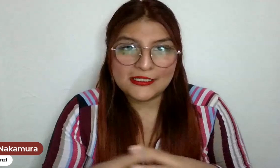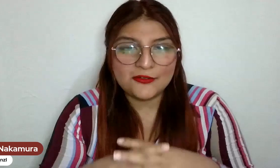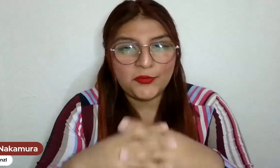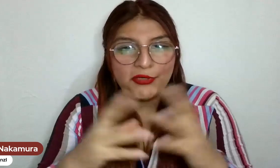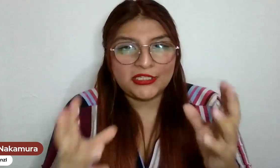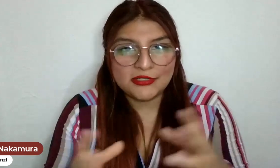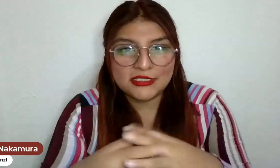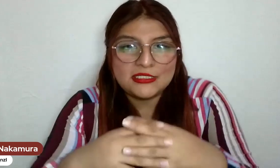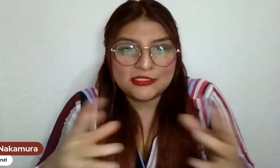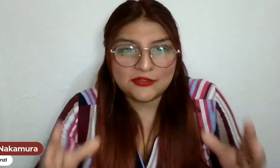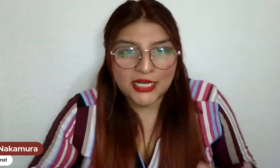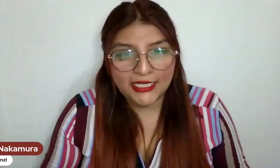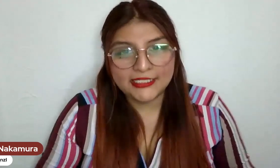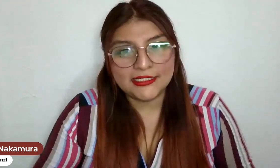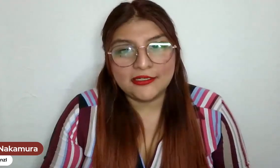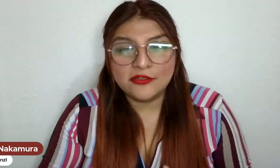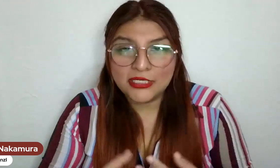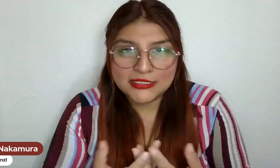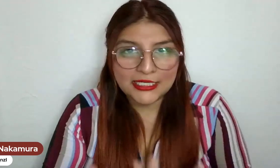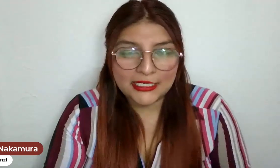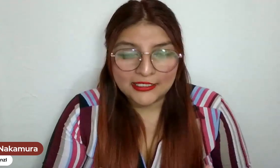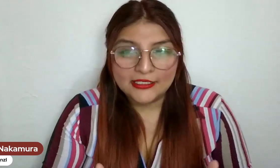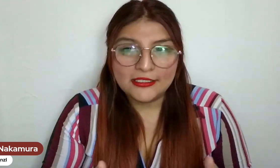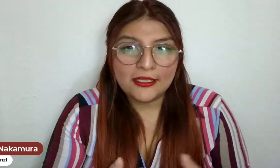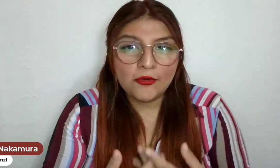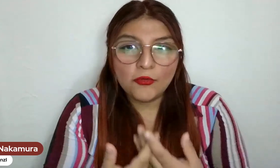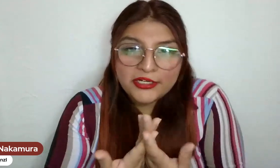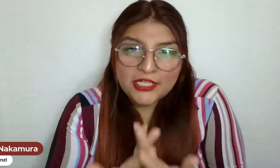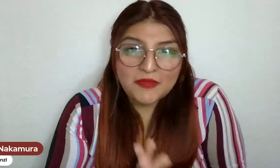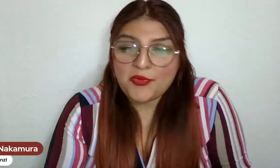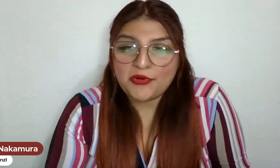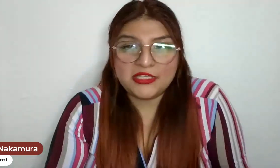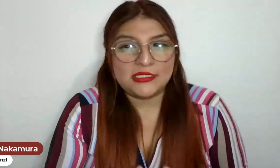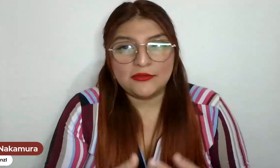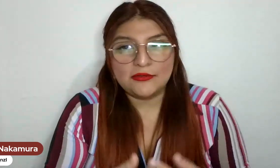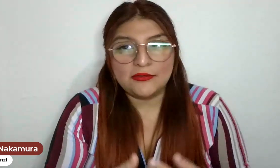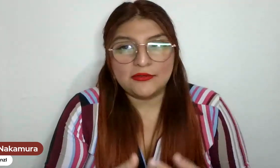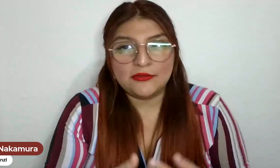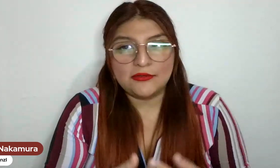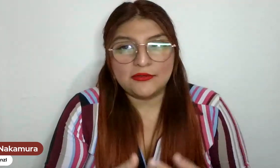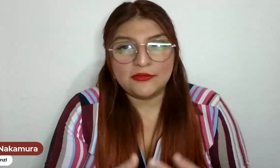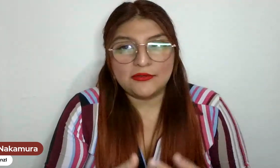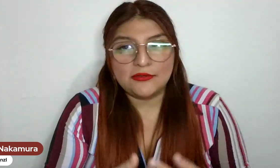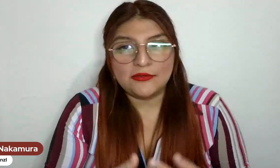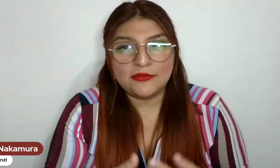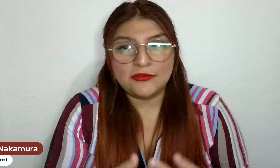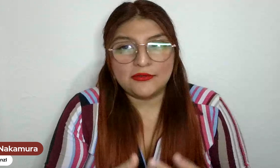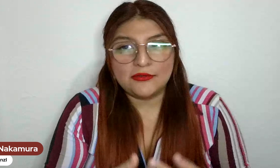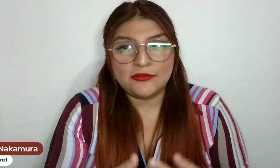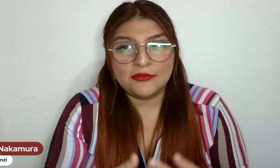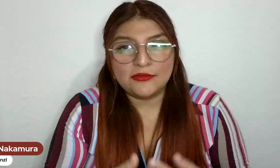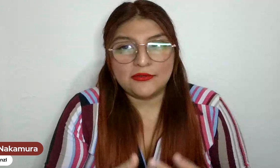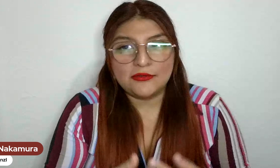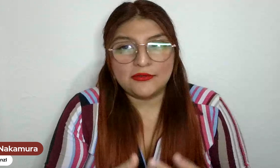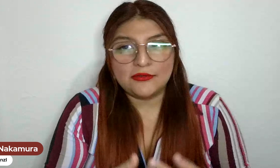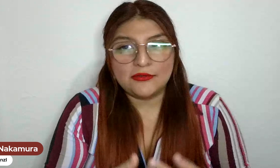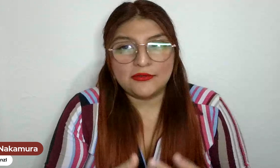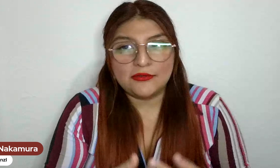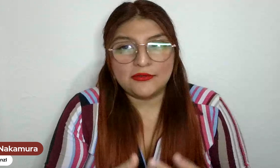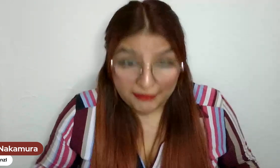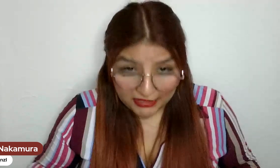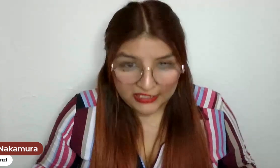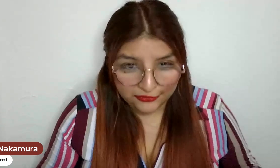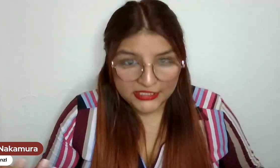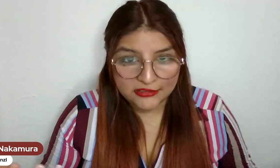empresas corporativas transnacionales que no les dan ningún tipo de seguridad social que no los consideran